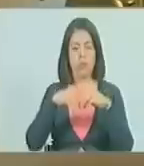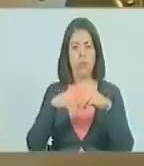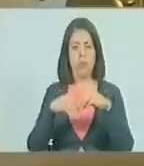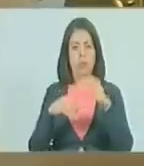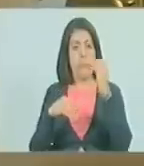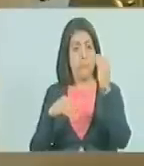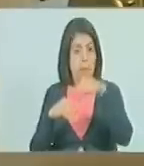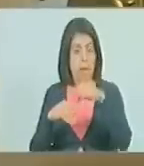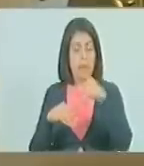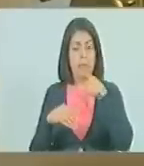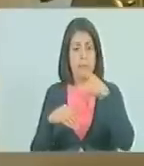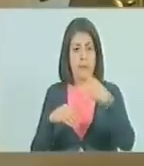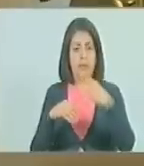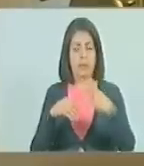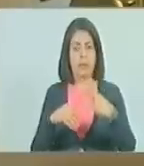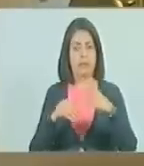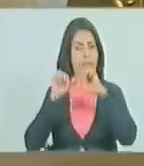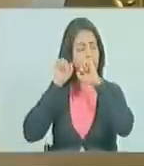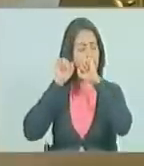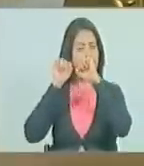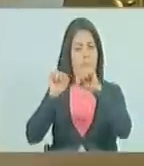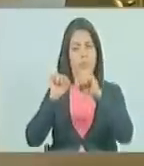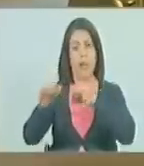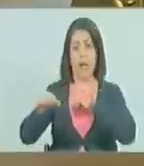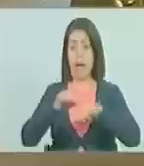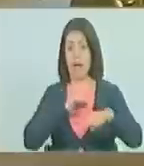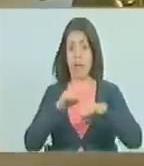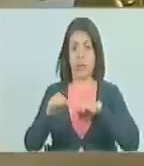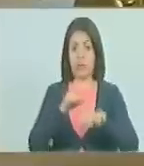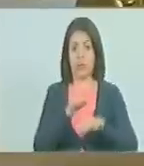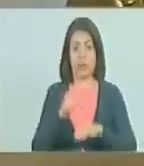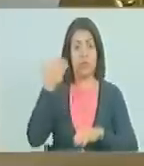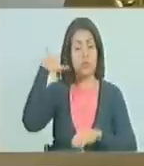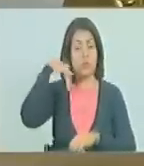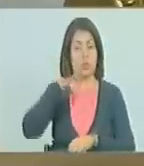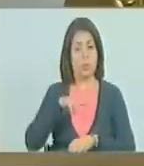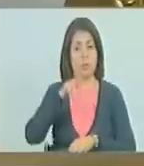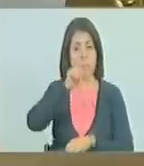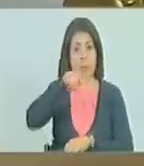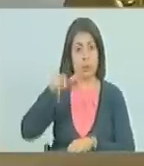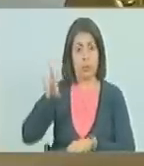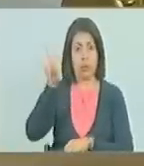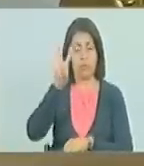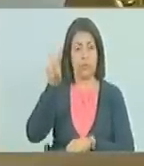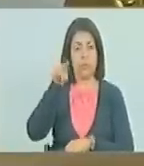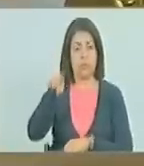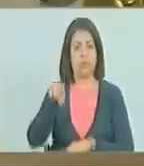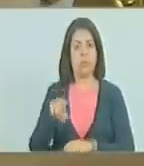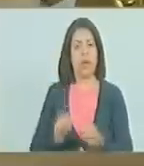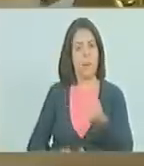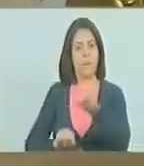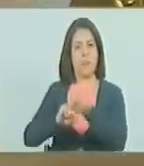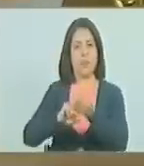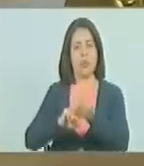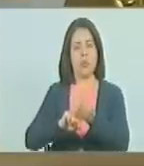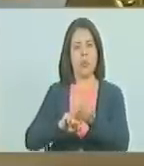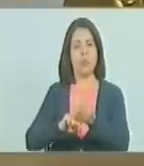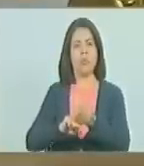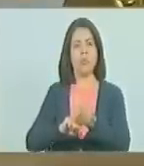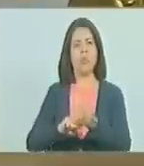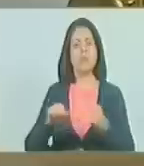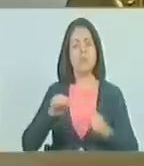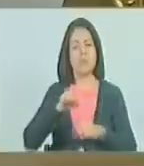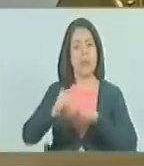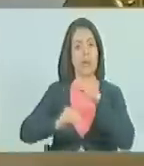acuerdo más que dice: repudiar las acciones de supuestos venezolanos en apoyo a lo expuesto